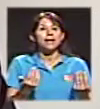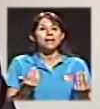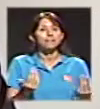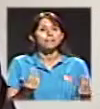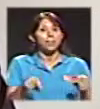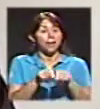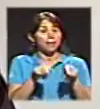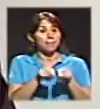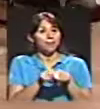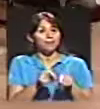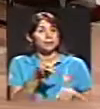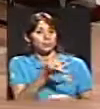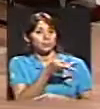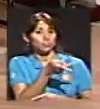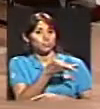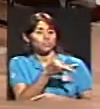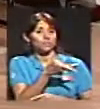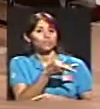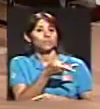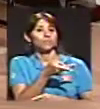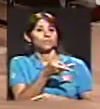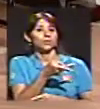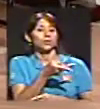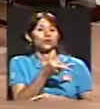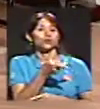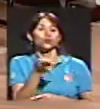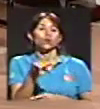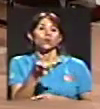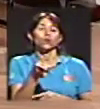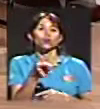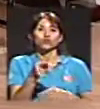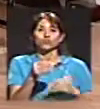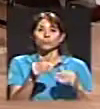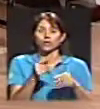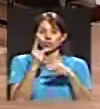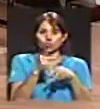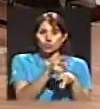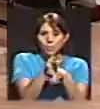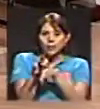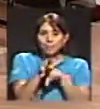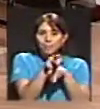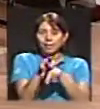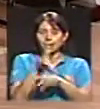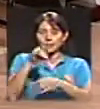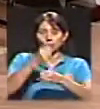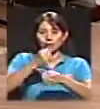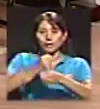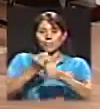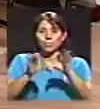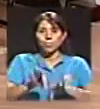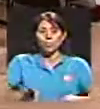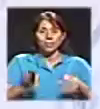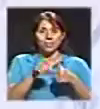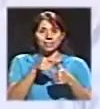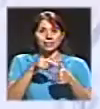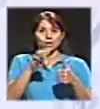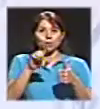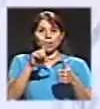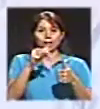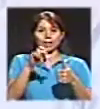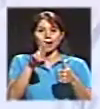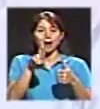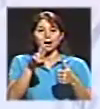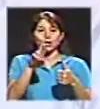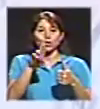que además son los superintendentes de dos tareas muy importantes. Tenemos a don Edgar Robles, superintendente